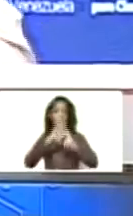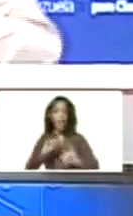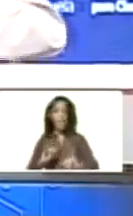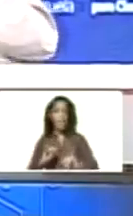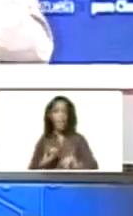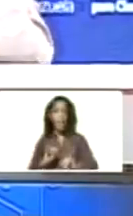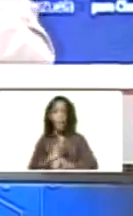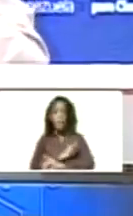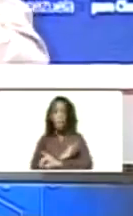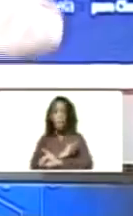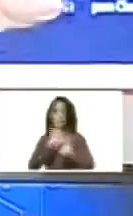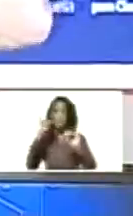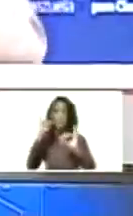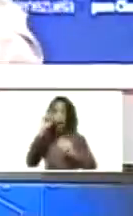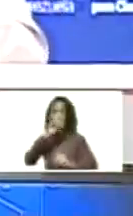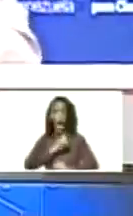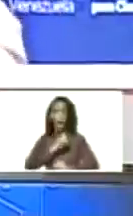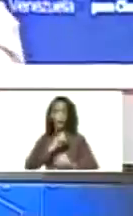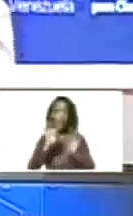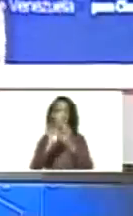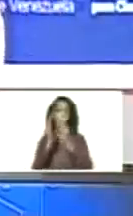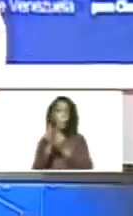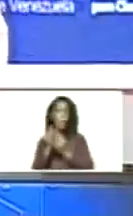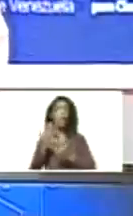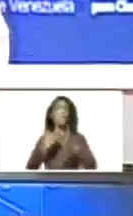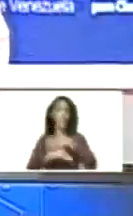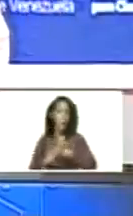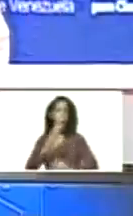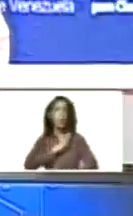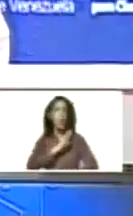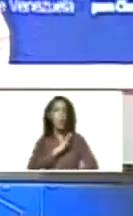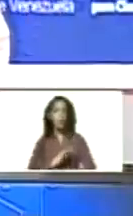fin de año en familia, porque lo vamos a tener,